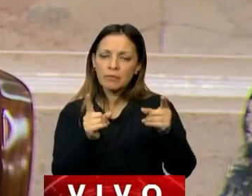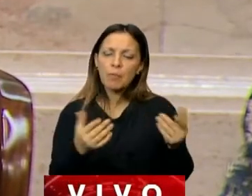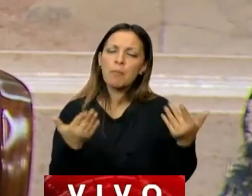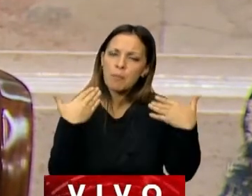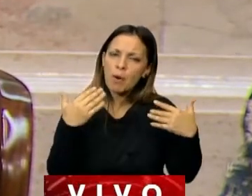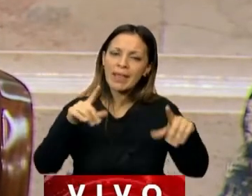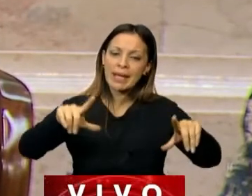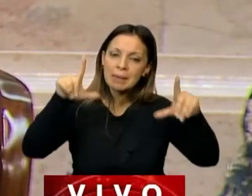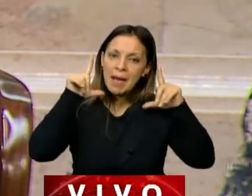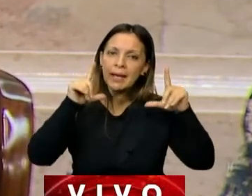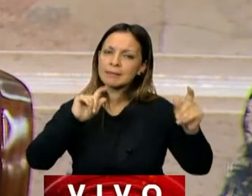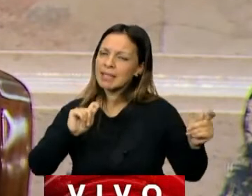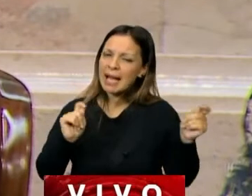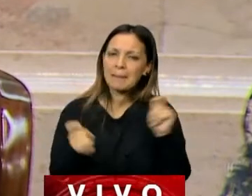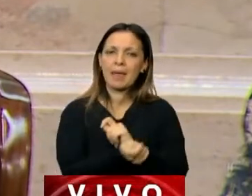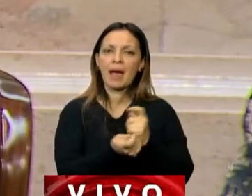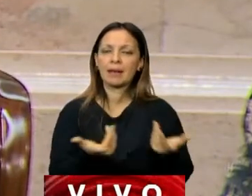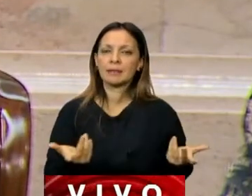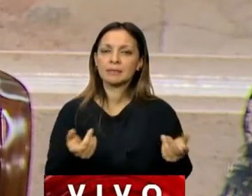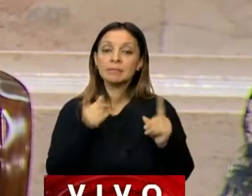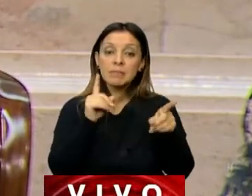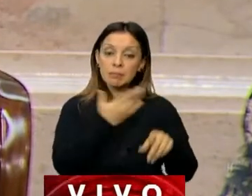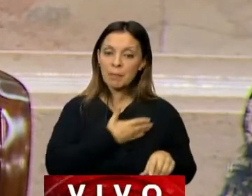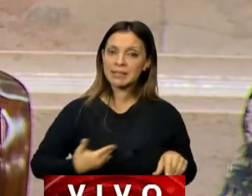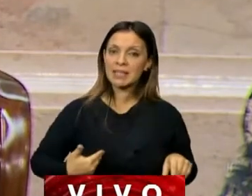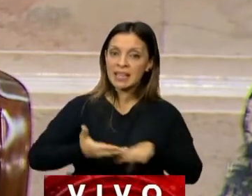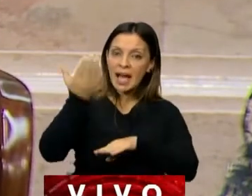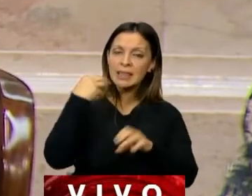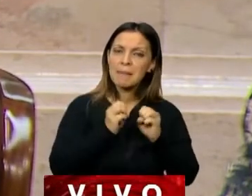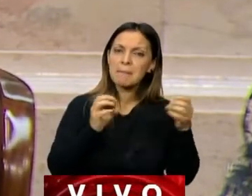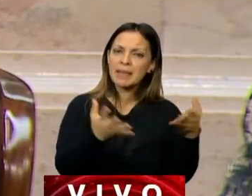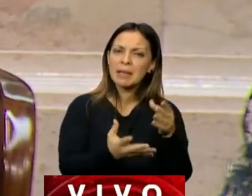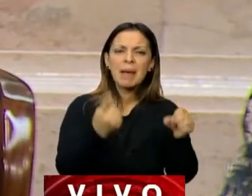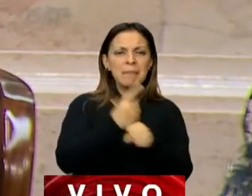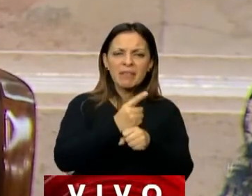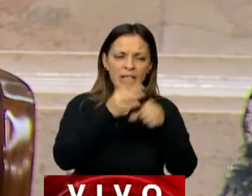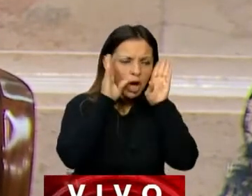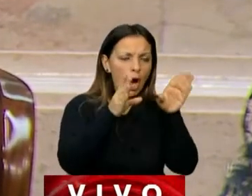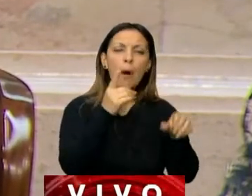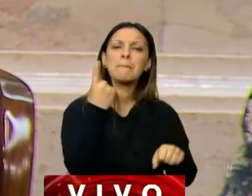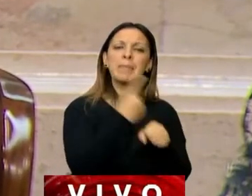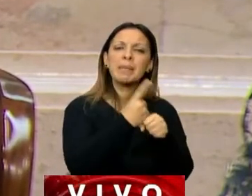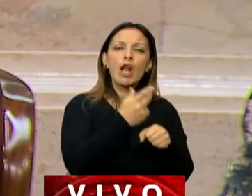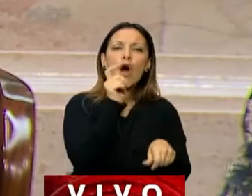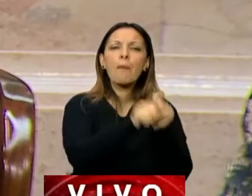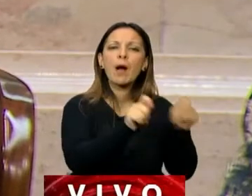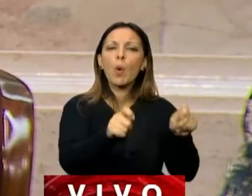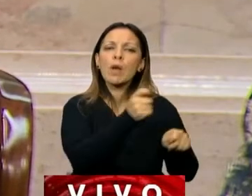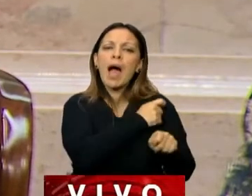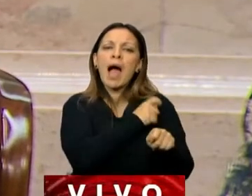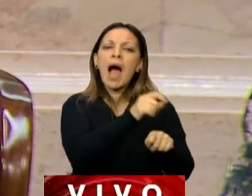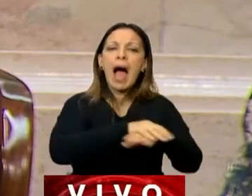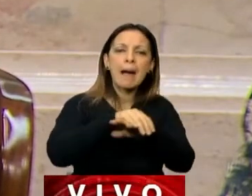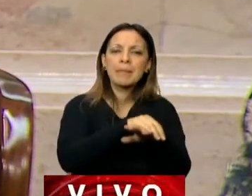esa imagen de un presidente que en plena pandemia prefirió primero vacunar amigos y después al pueblo, que en